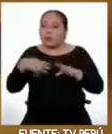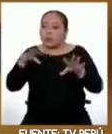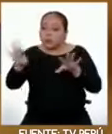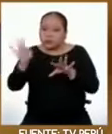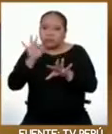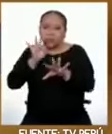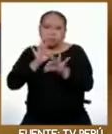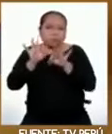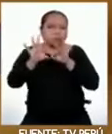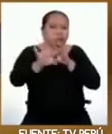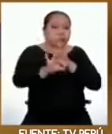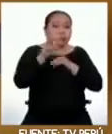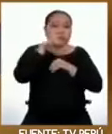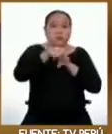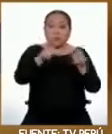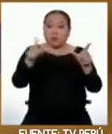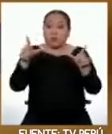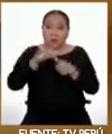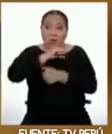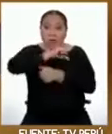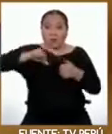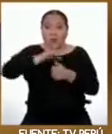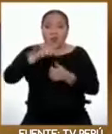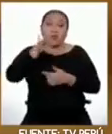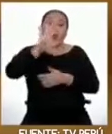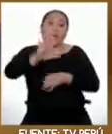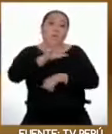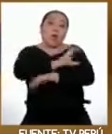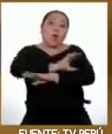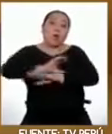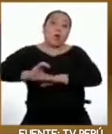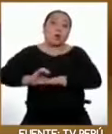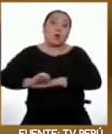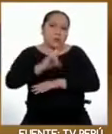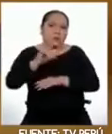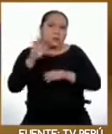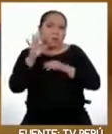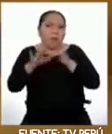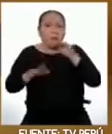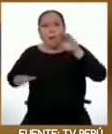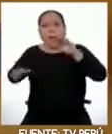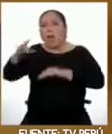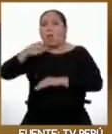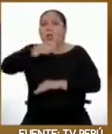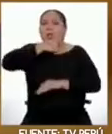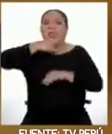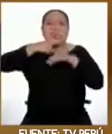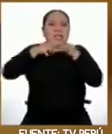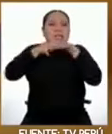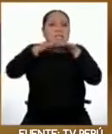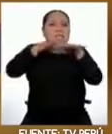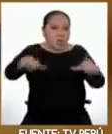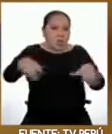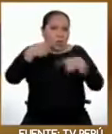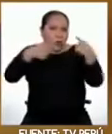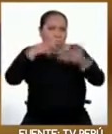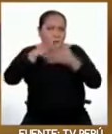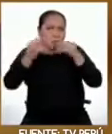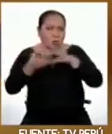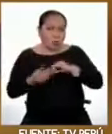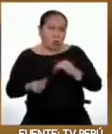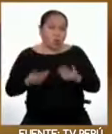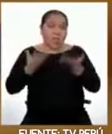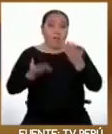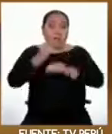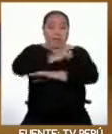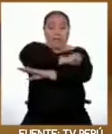los espacios que te rodean? Si estás en la costa, ¿por qué no usar el mar o un desierto para contar una historia?